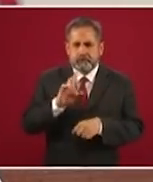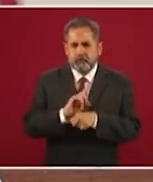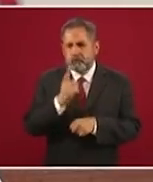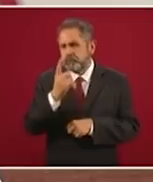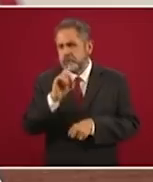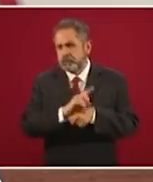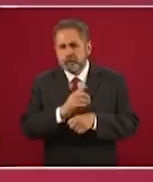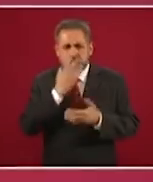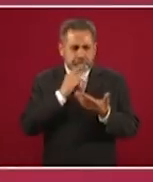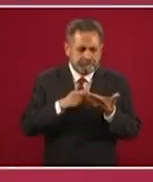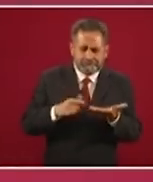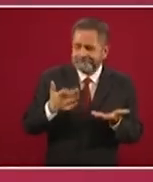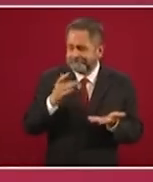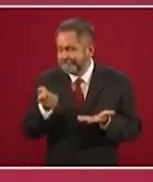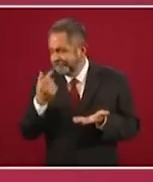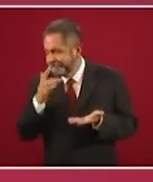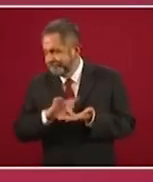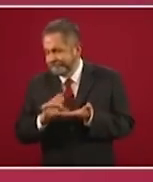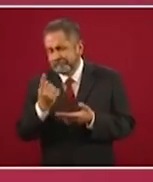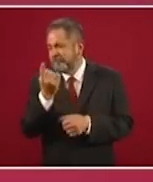surtir una receta.